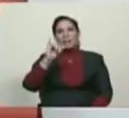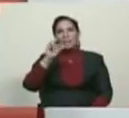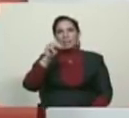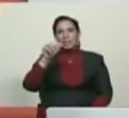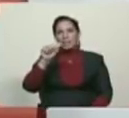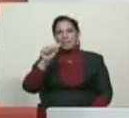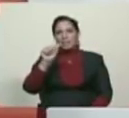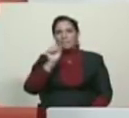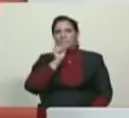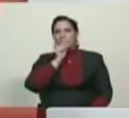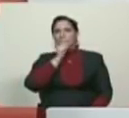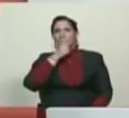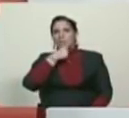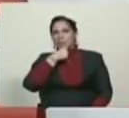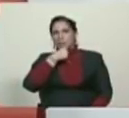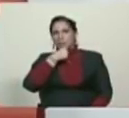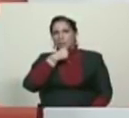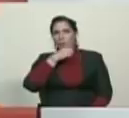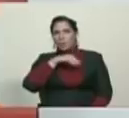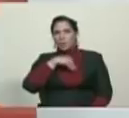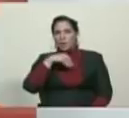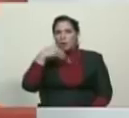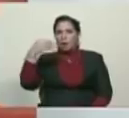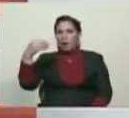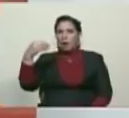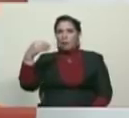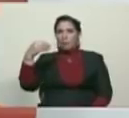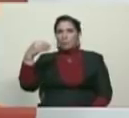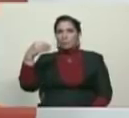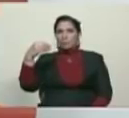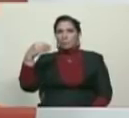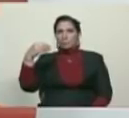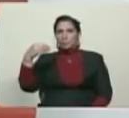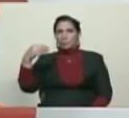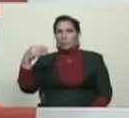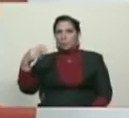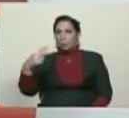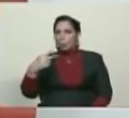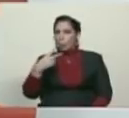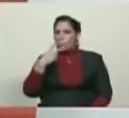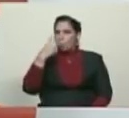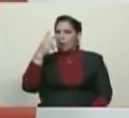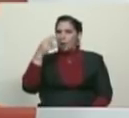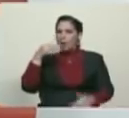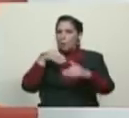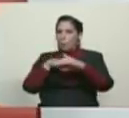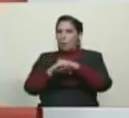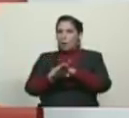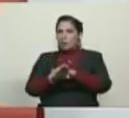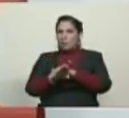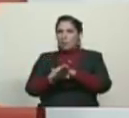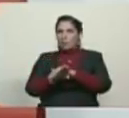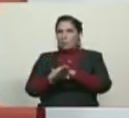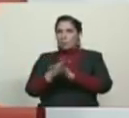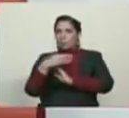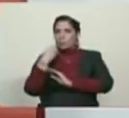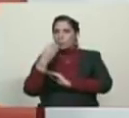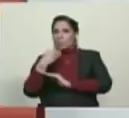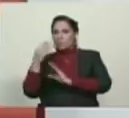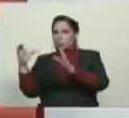Son viejos de alma y de espíritu. Huelen a guardado, la juventud de la derecha.